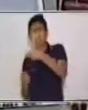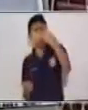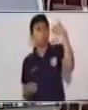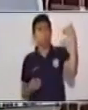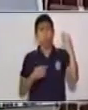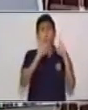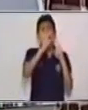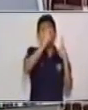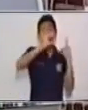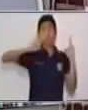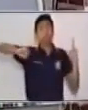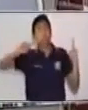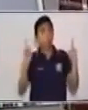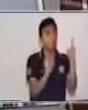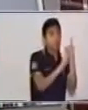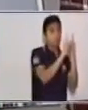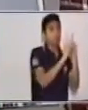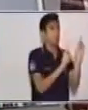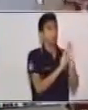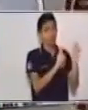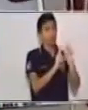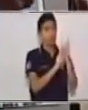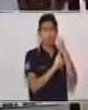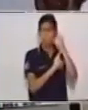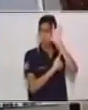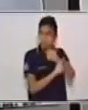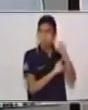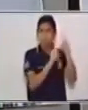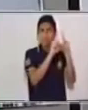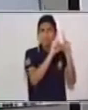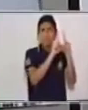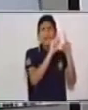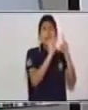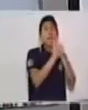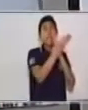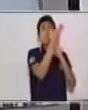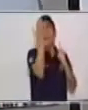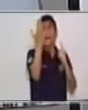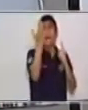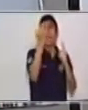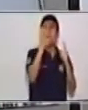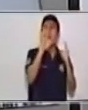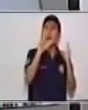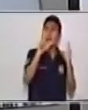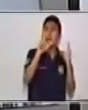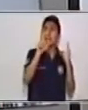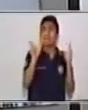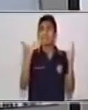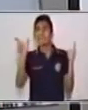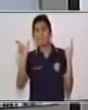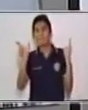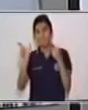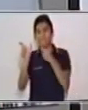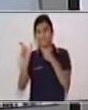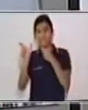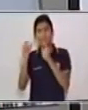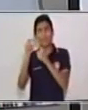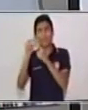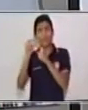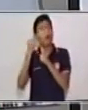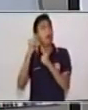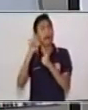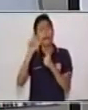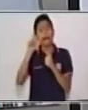que aplica lo que habíamos mencionado la última vez, y es que el sujeto no necesariamente debe aparecer al principio de la